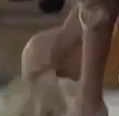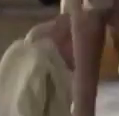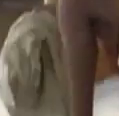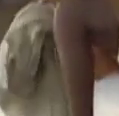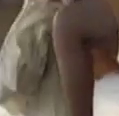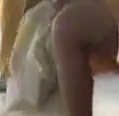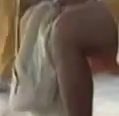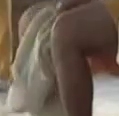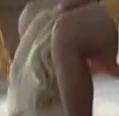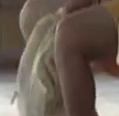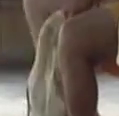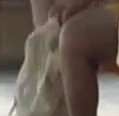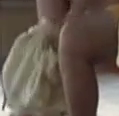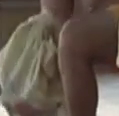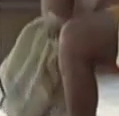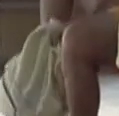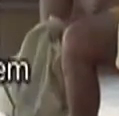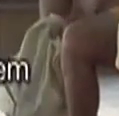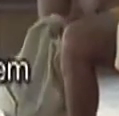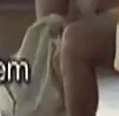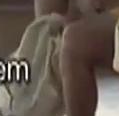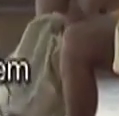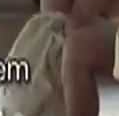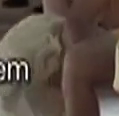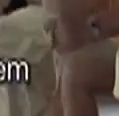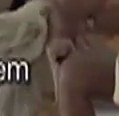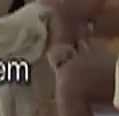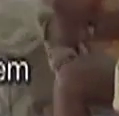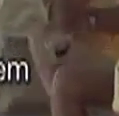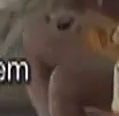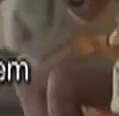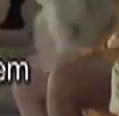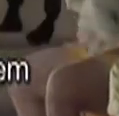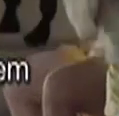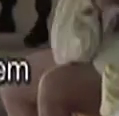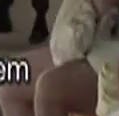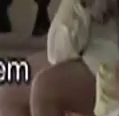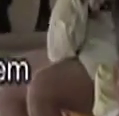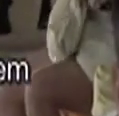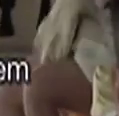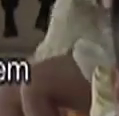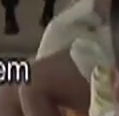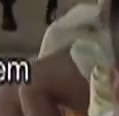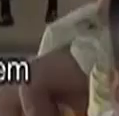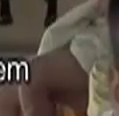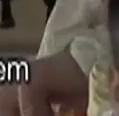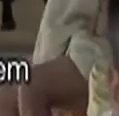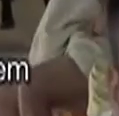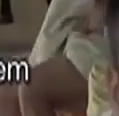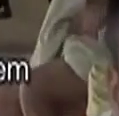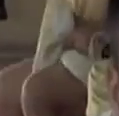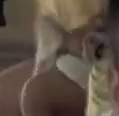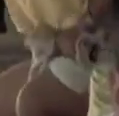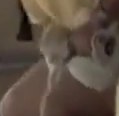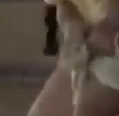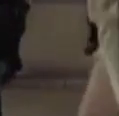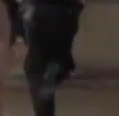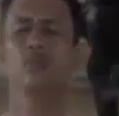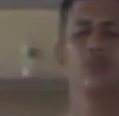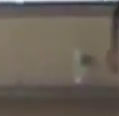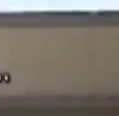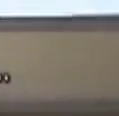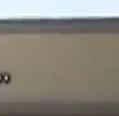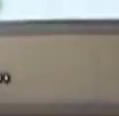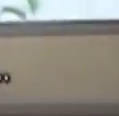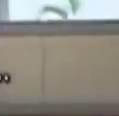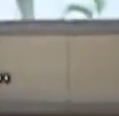a otro. Solo violentamos cuando sentimos otro, diferente, una cosa separada